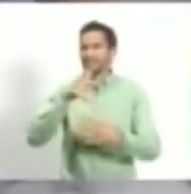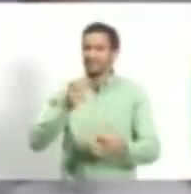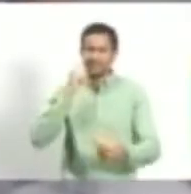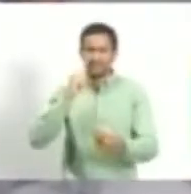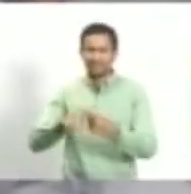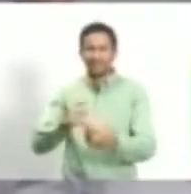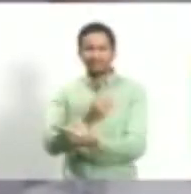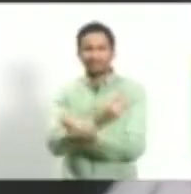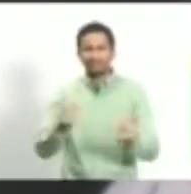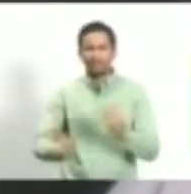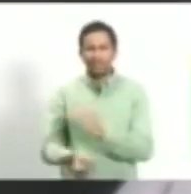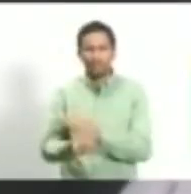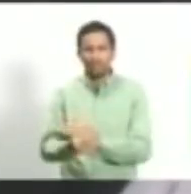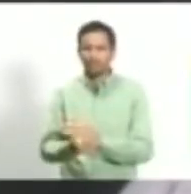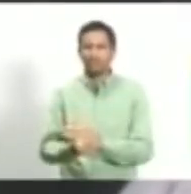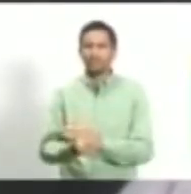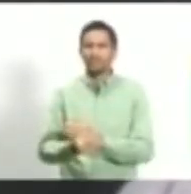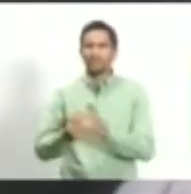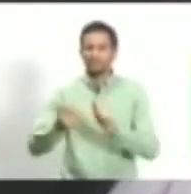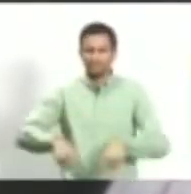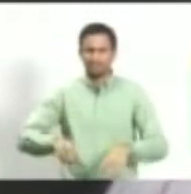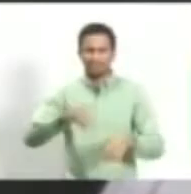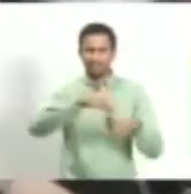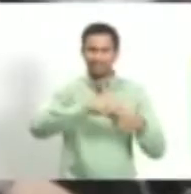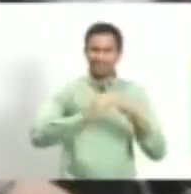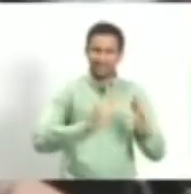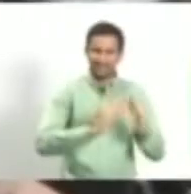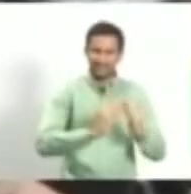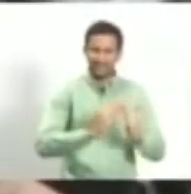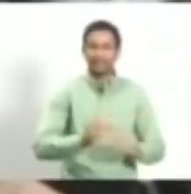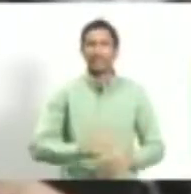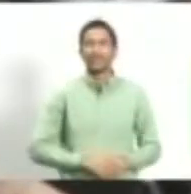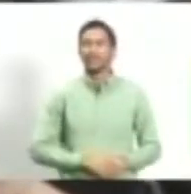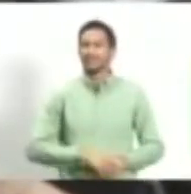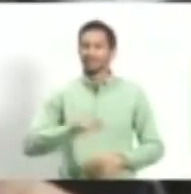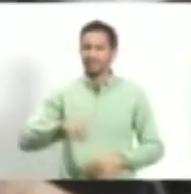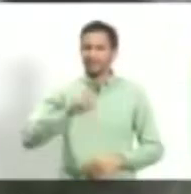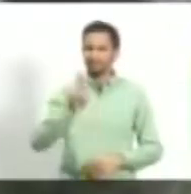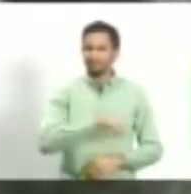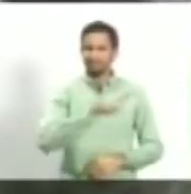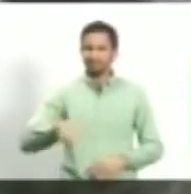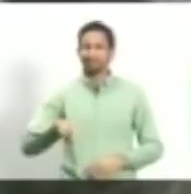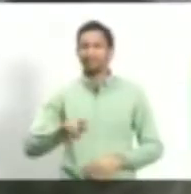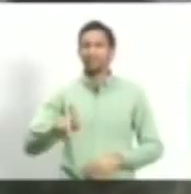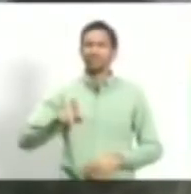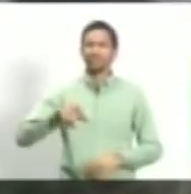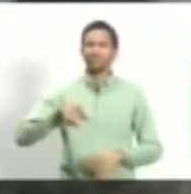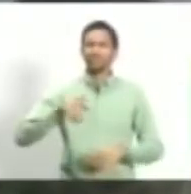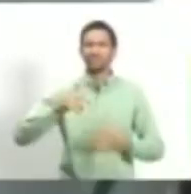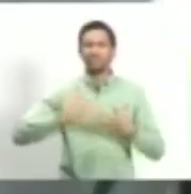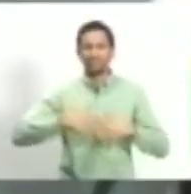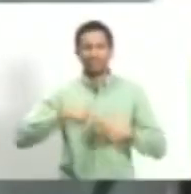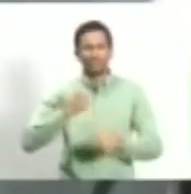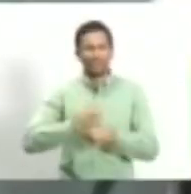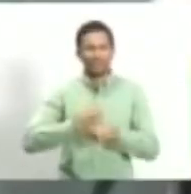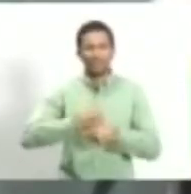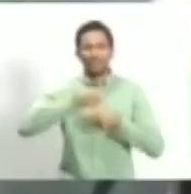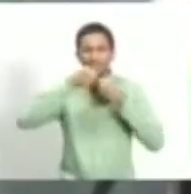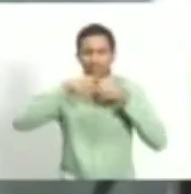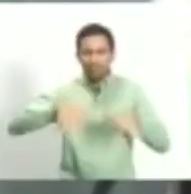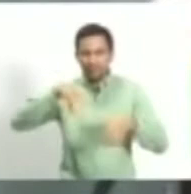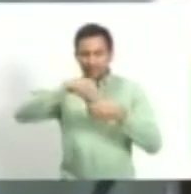procurador se mostró dispuesto a impulsar la eliminación de la casa por cárcel para funcionarios públicos implicados en robo de dineros públicos. Si no lo